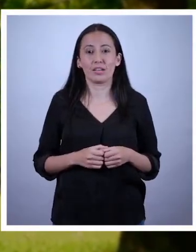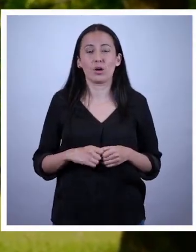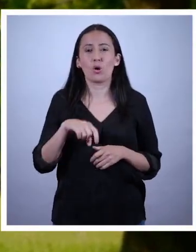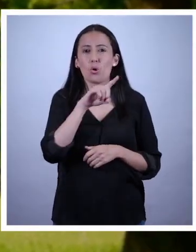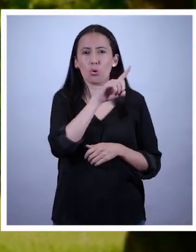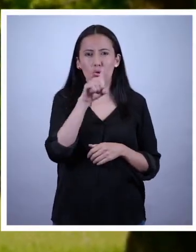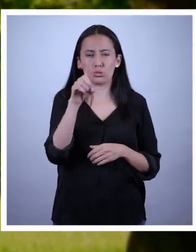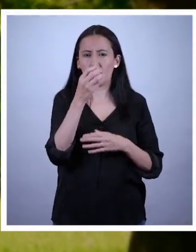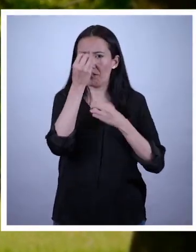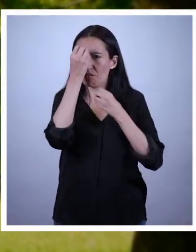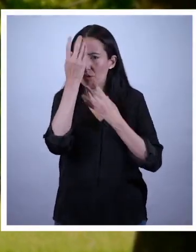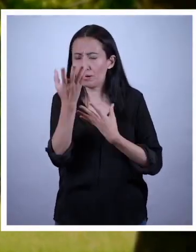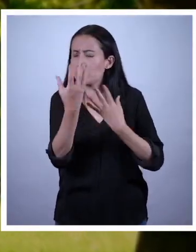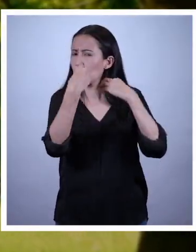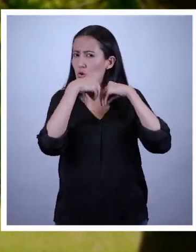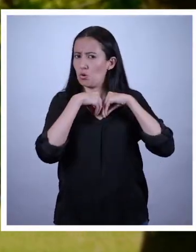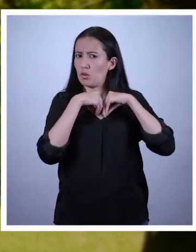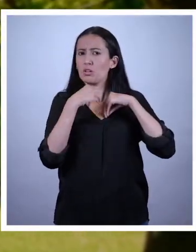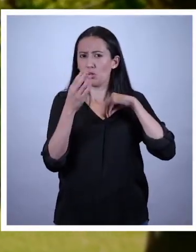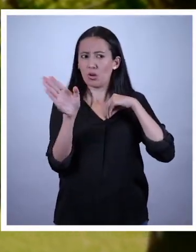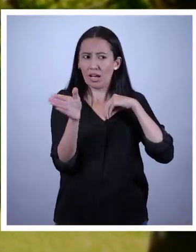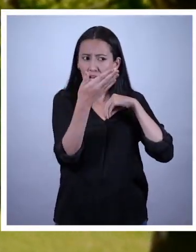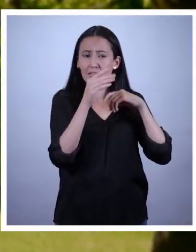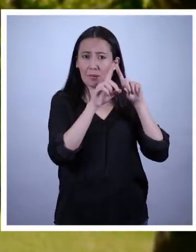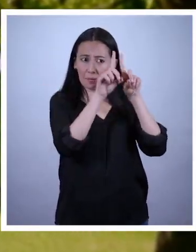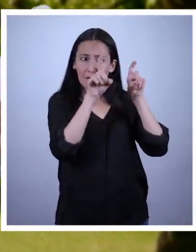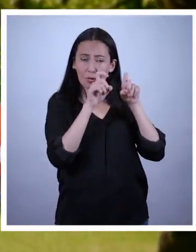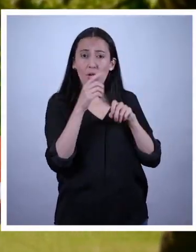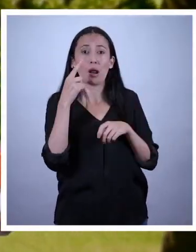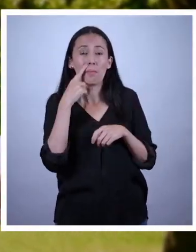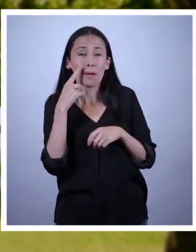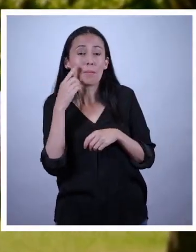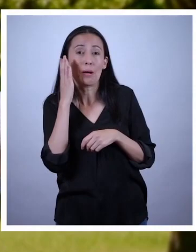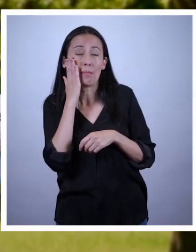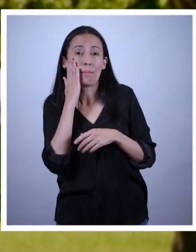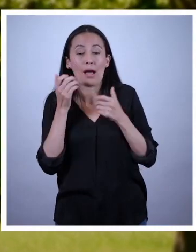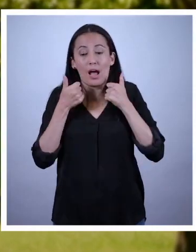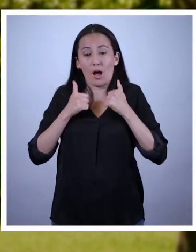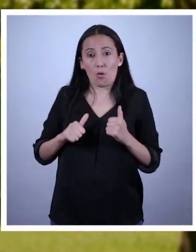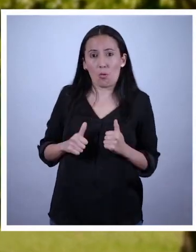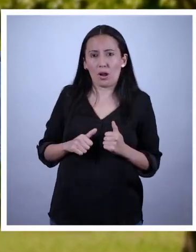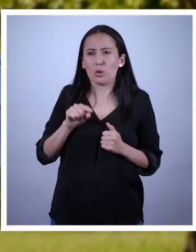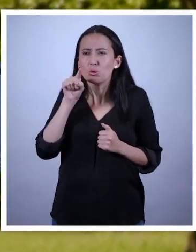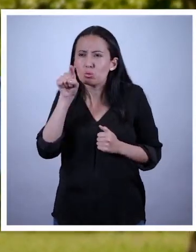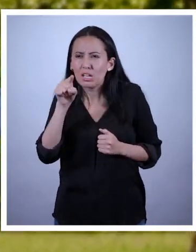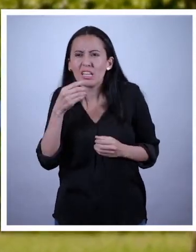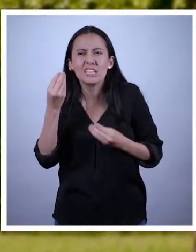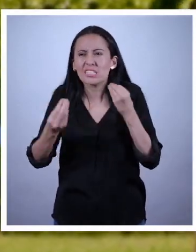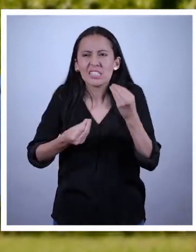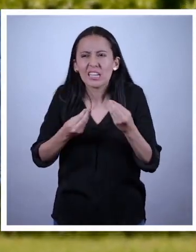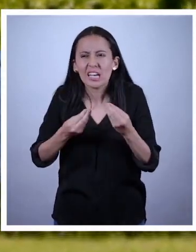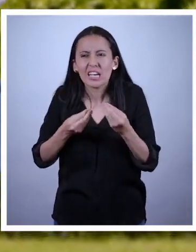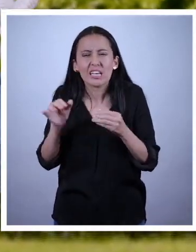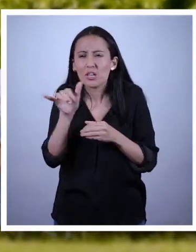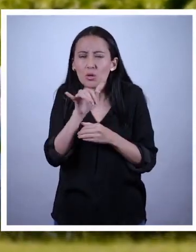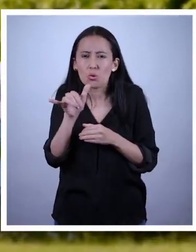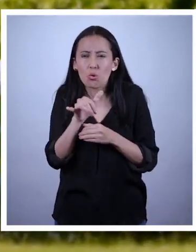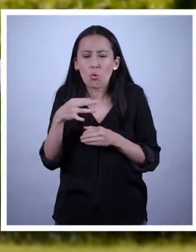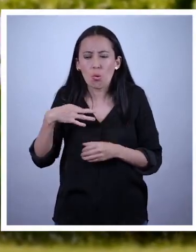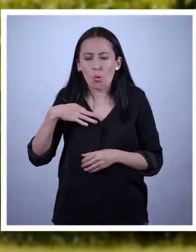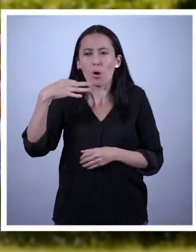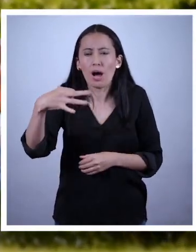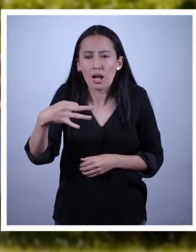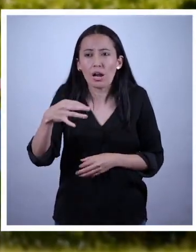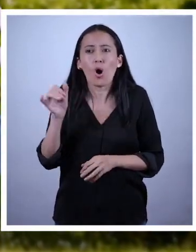egoísta. Pero no te quedes con esta información. Pregúntale a tu mamá, papá, abuelas o abuelos qué comportamientos